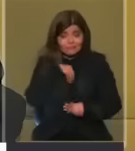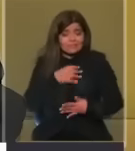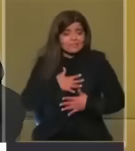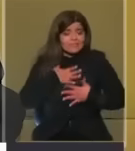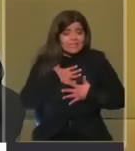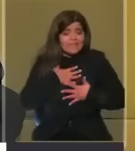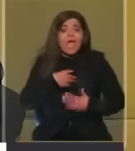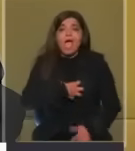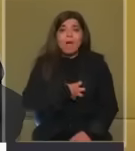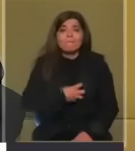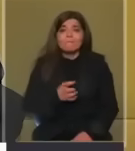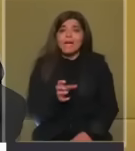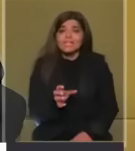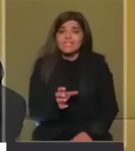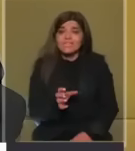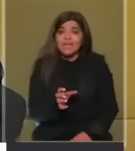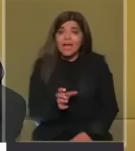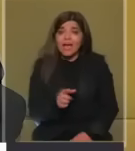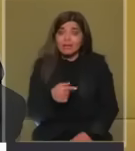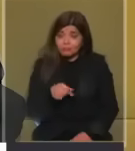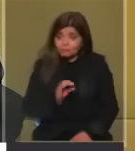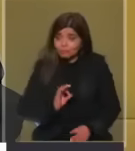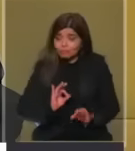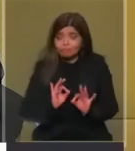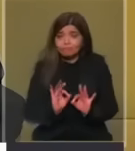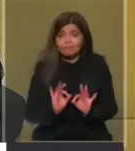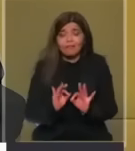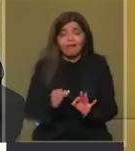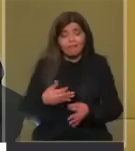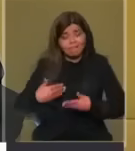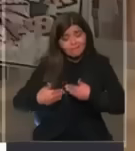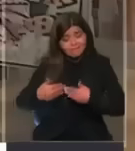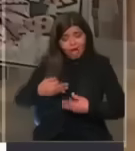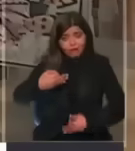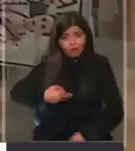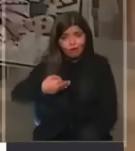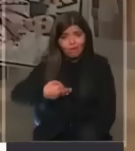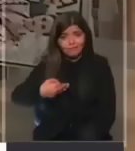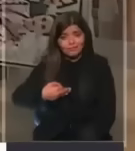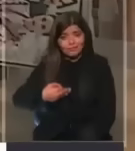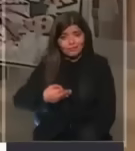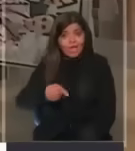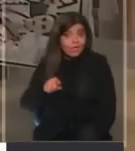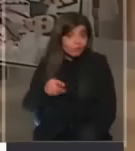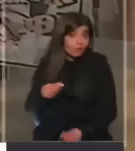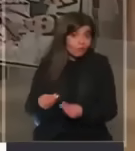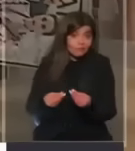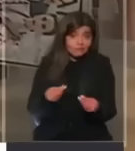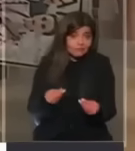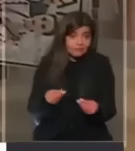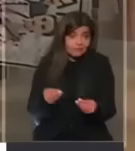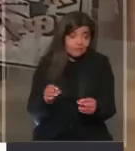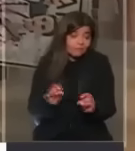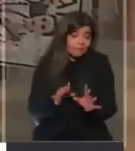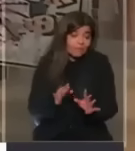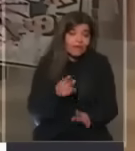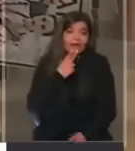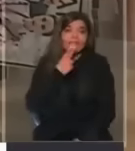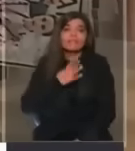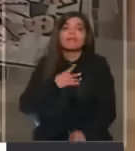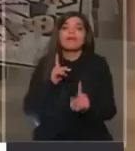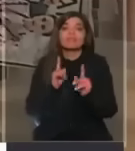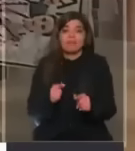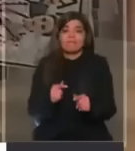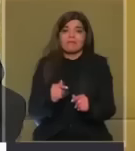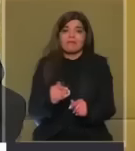Necesitábamos sentir que estábamos haciendo lo correcto y que esto ocurrió y que la vida tiene que continuar. Sin